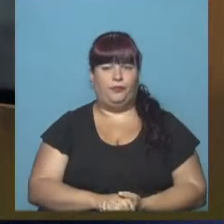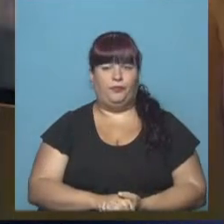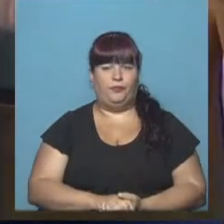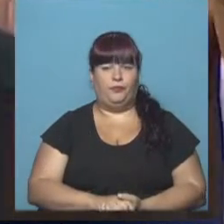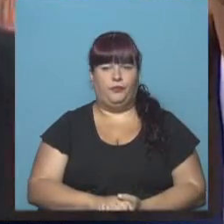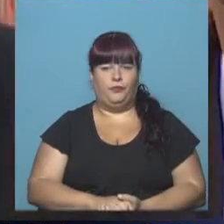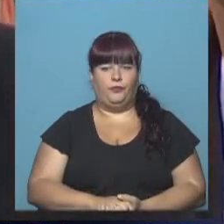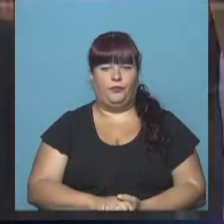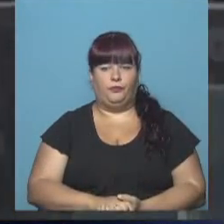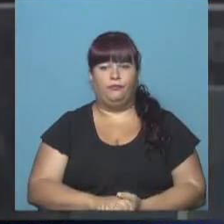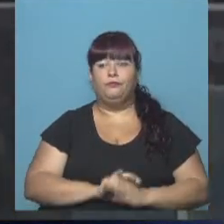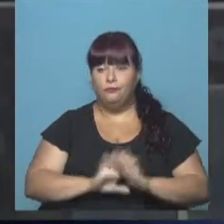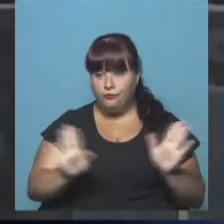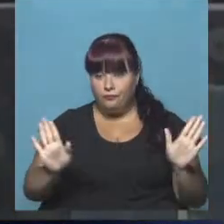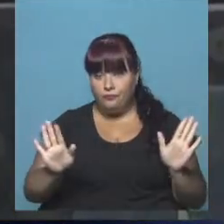Gracias.